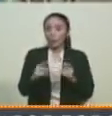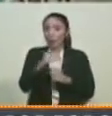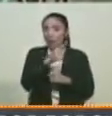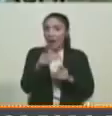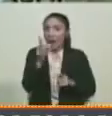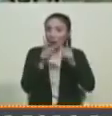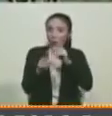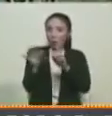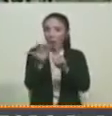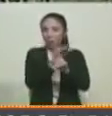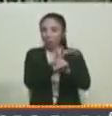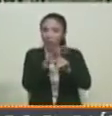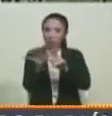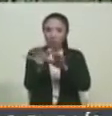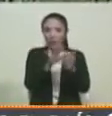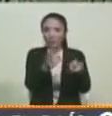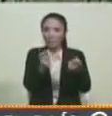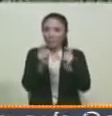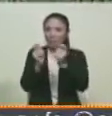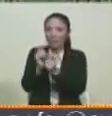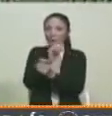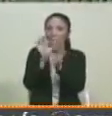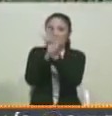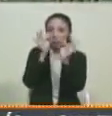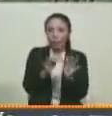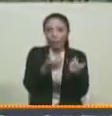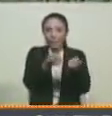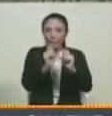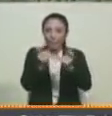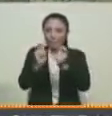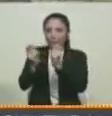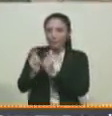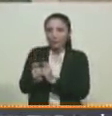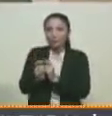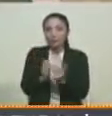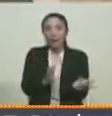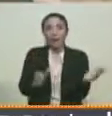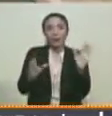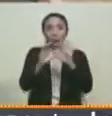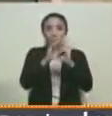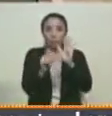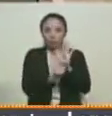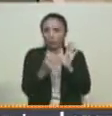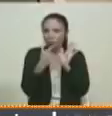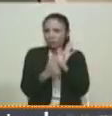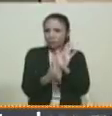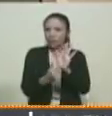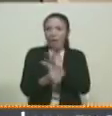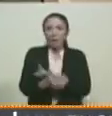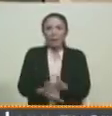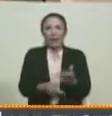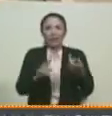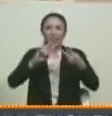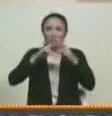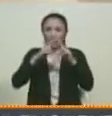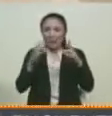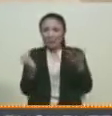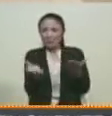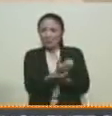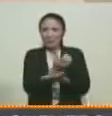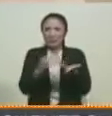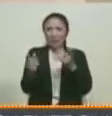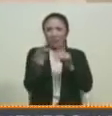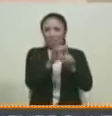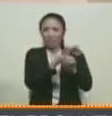conspirando, todo el que esté buscando camino fuera de la Constitución para vulnerar la paz,